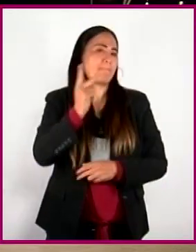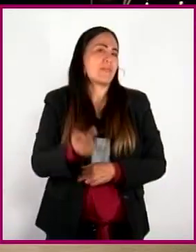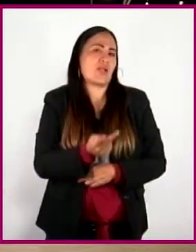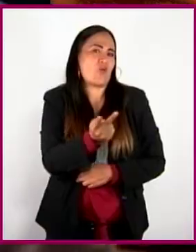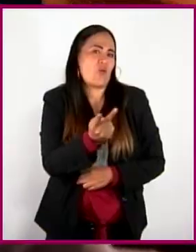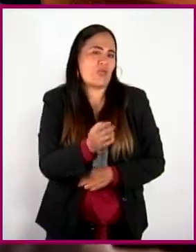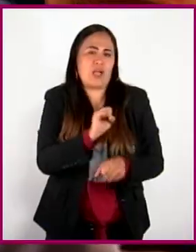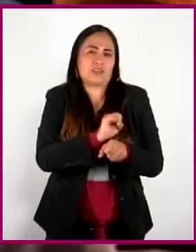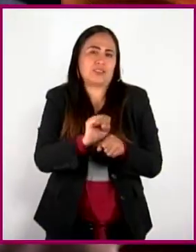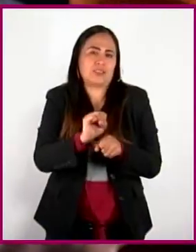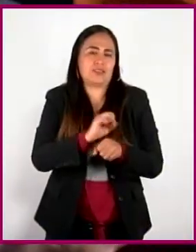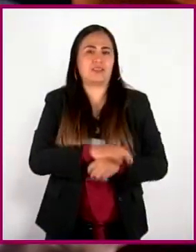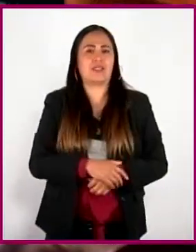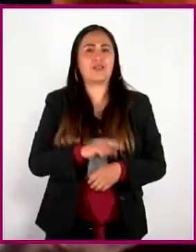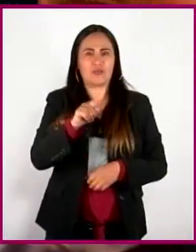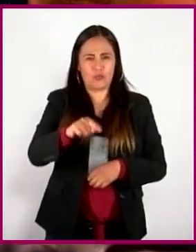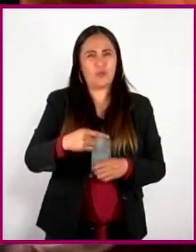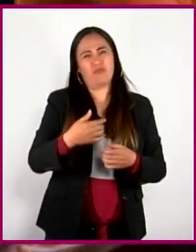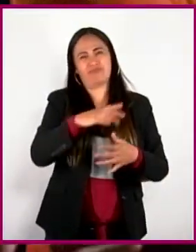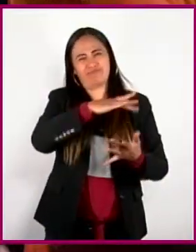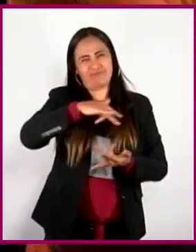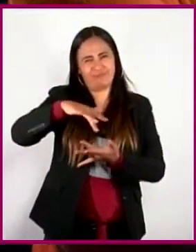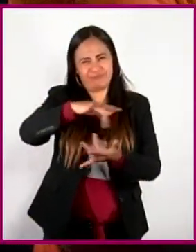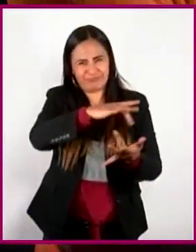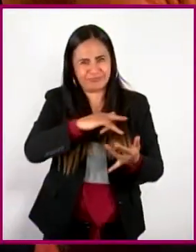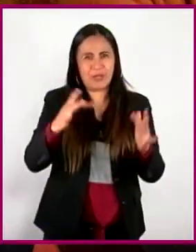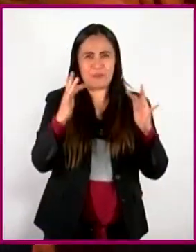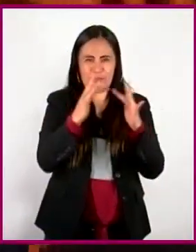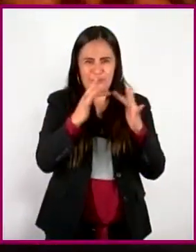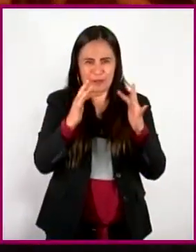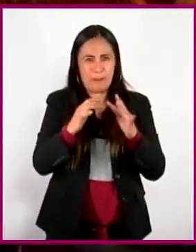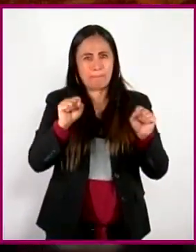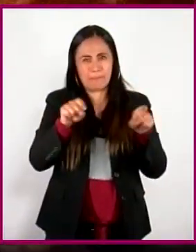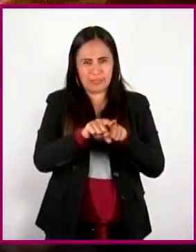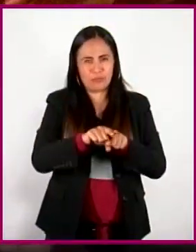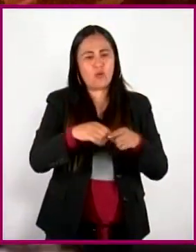pregunta. Recuerda seguirnos en redes sociales y visitar nuestra página